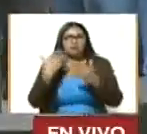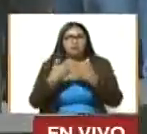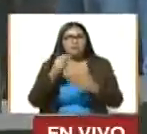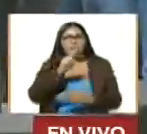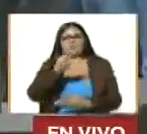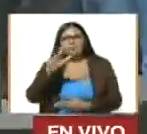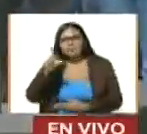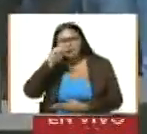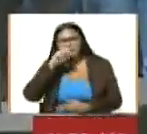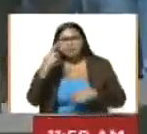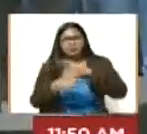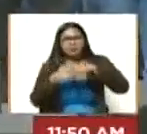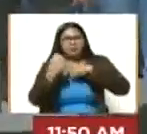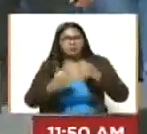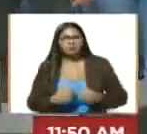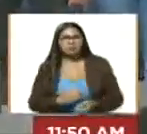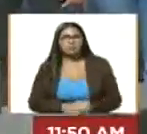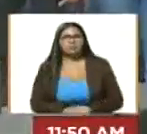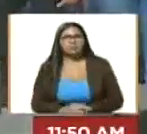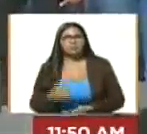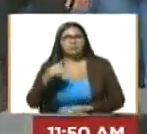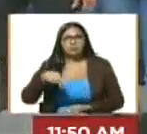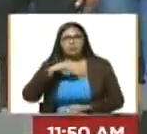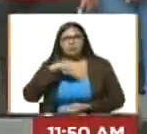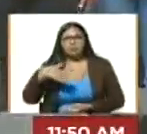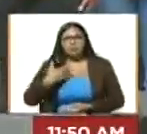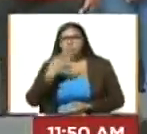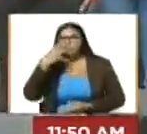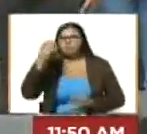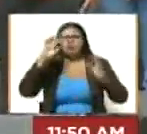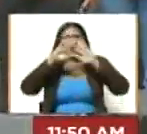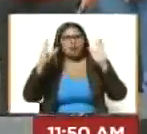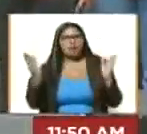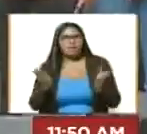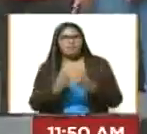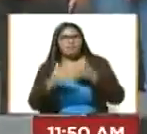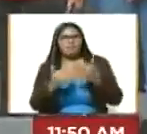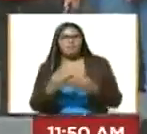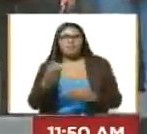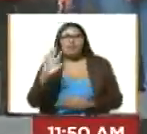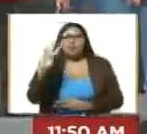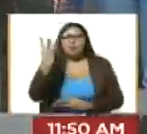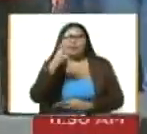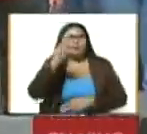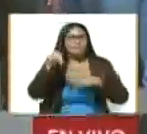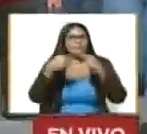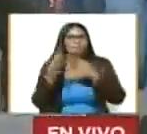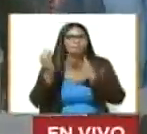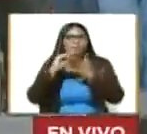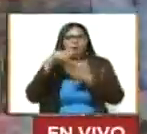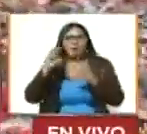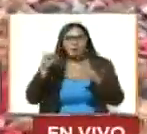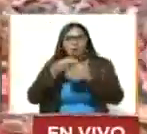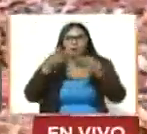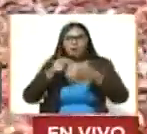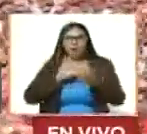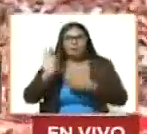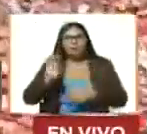23 años de revolución. Y hoy podemos gritarle al mundo que los de la Cuarta más nunca volverán a gobernar esta